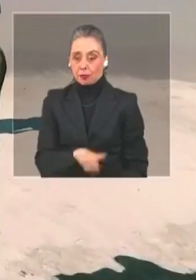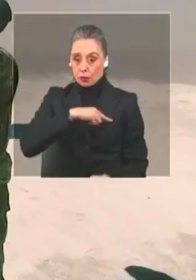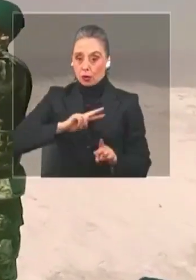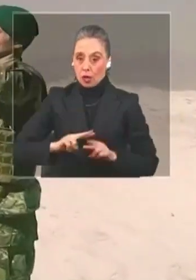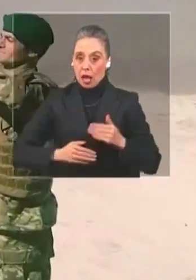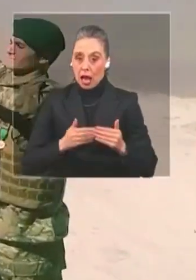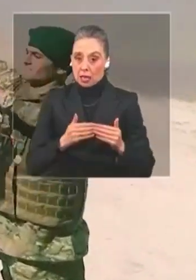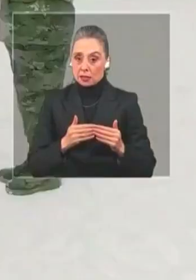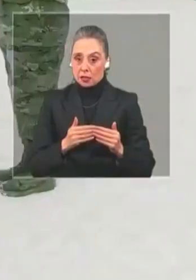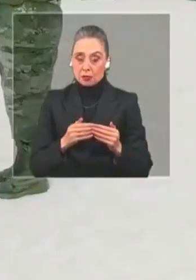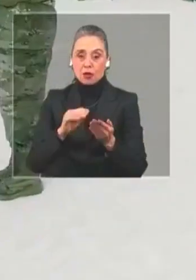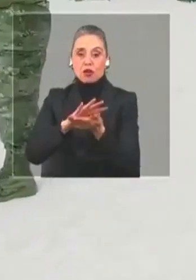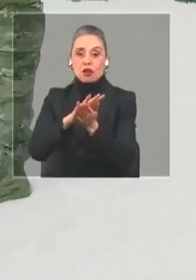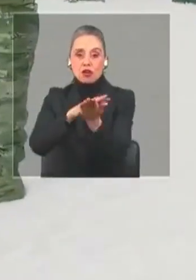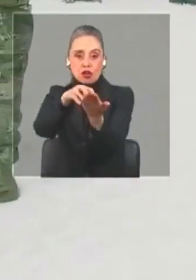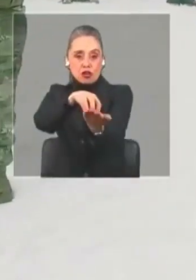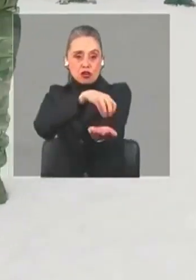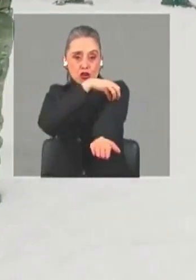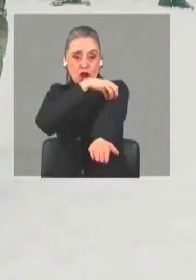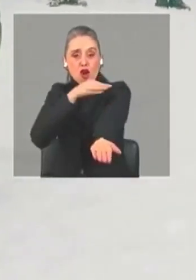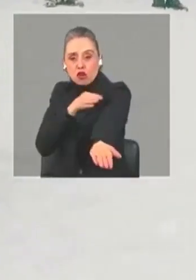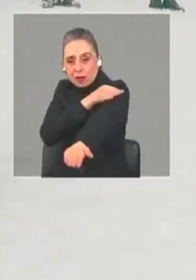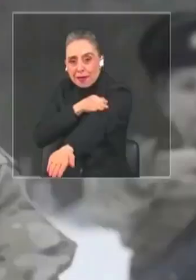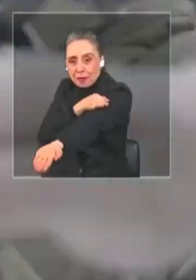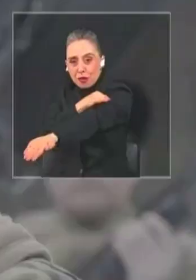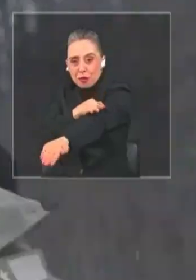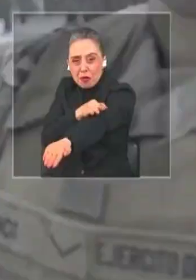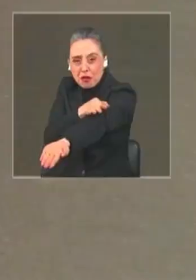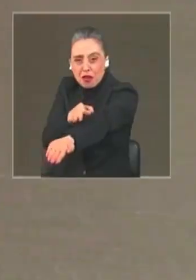Actuamos a lo largo y ancho del país.